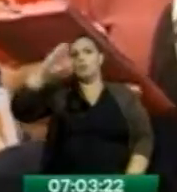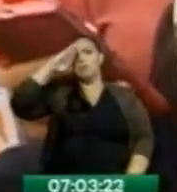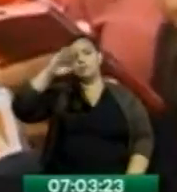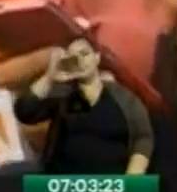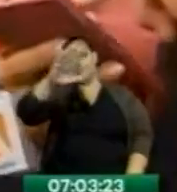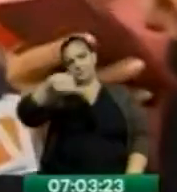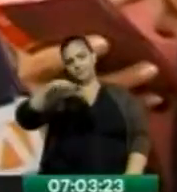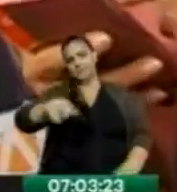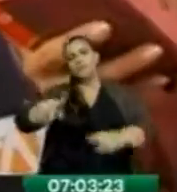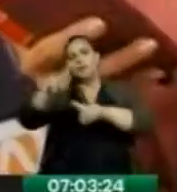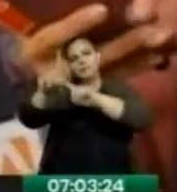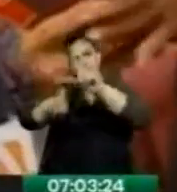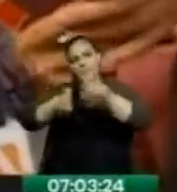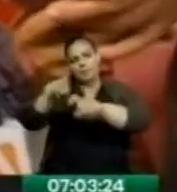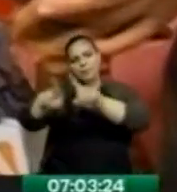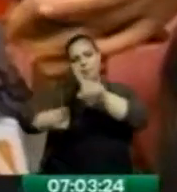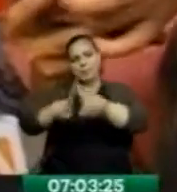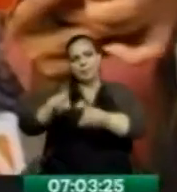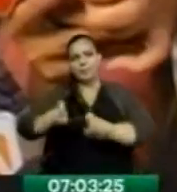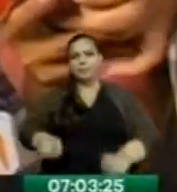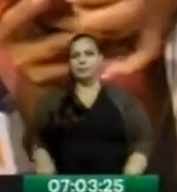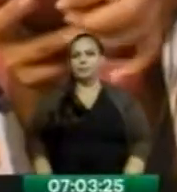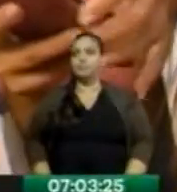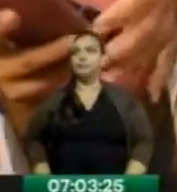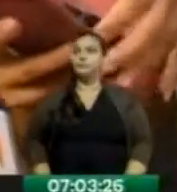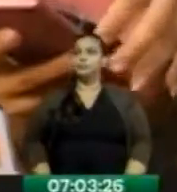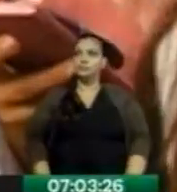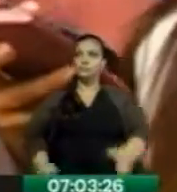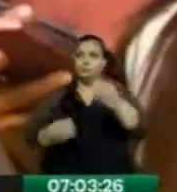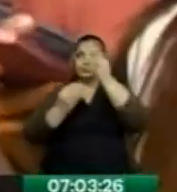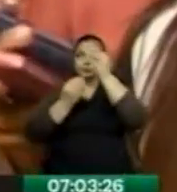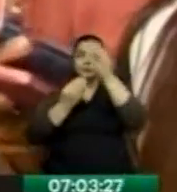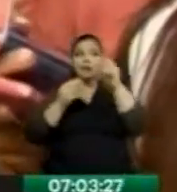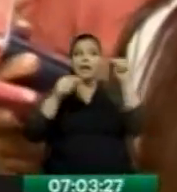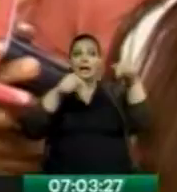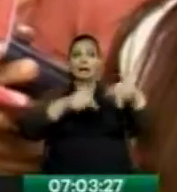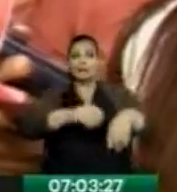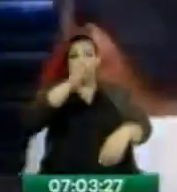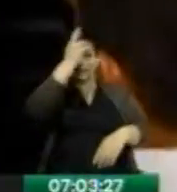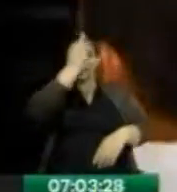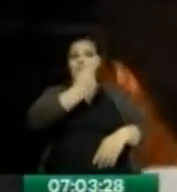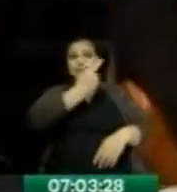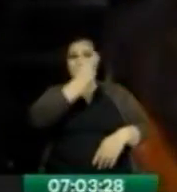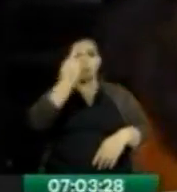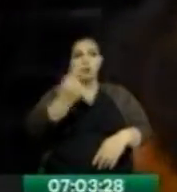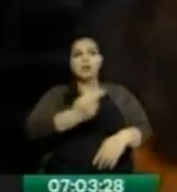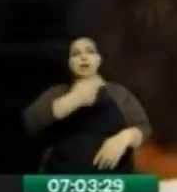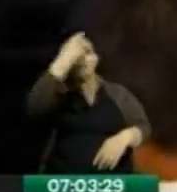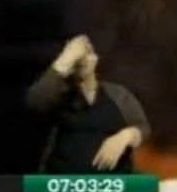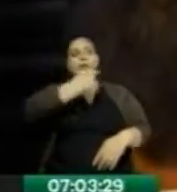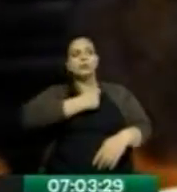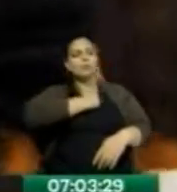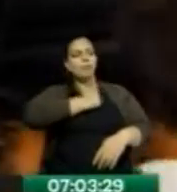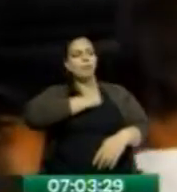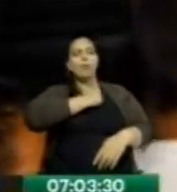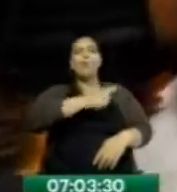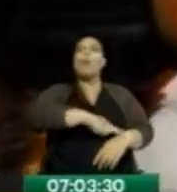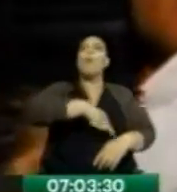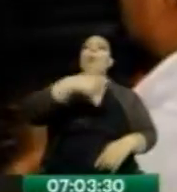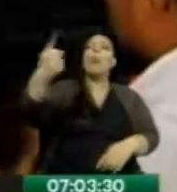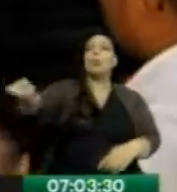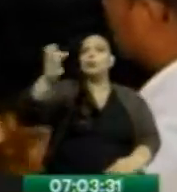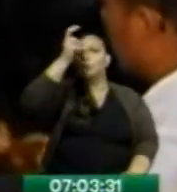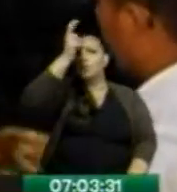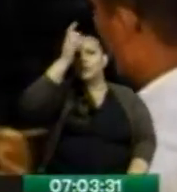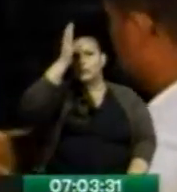clínica que pertenece a un familiar también del dueño de esta clínica. Los equipos investigativos se han desplazado inmediatamente